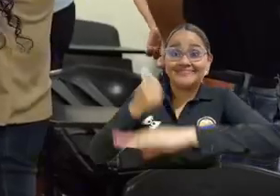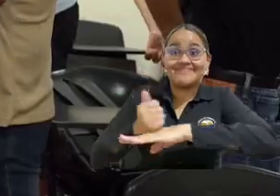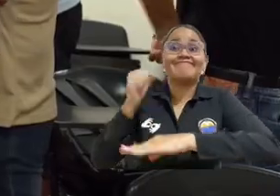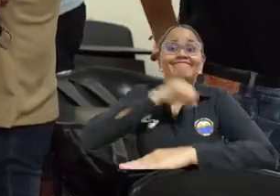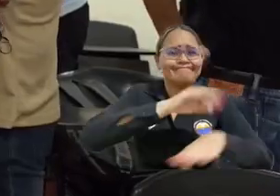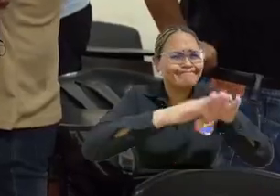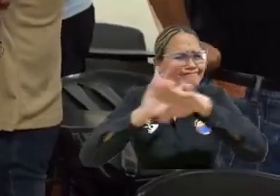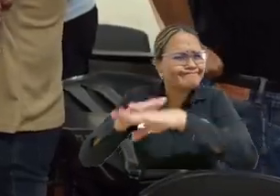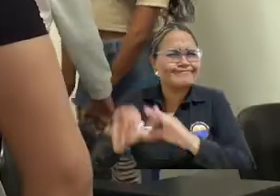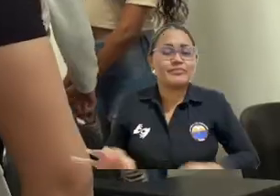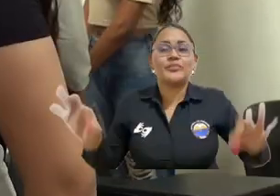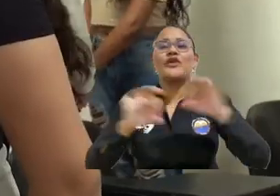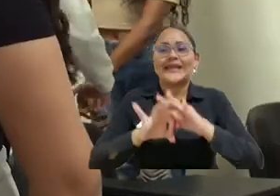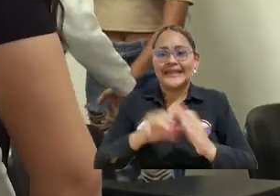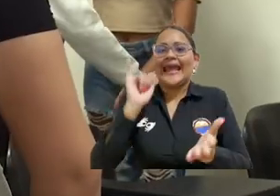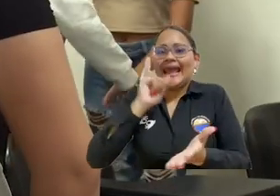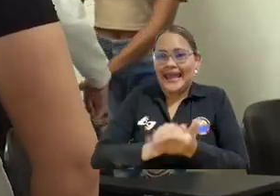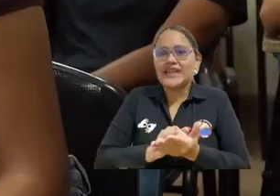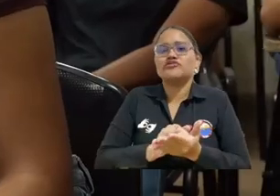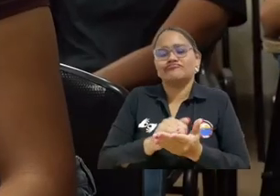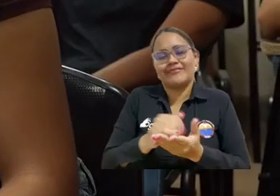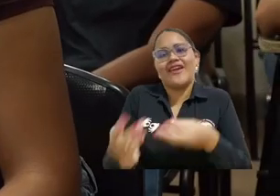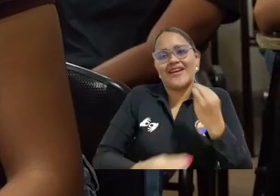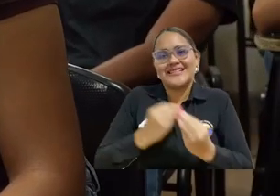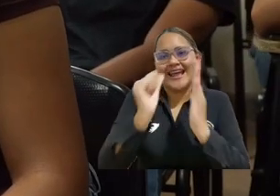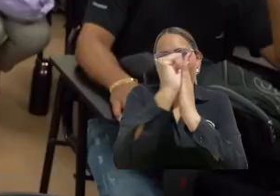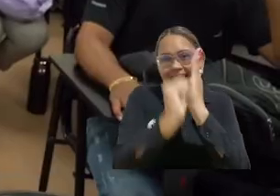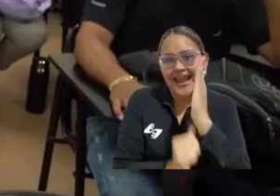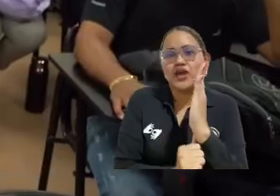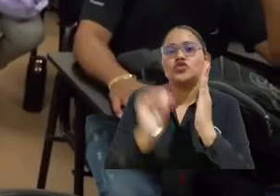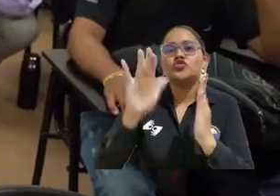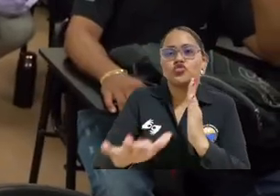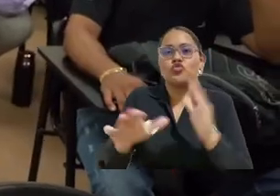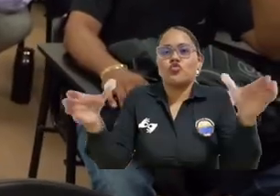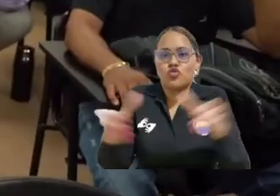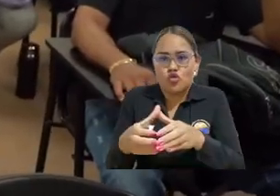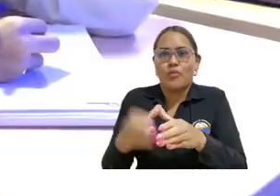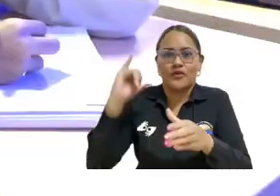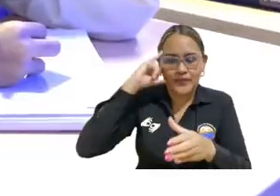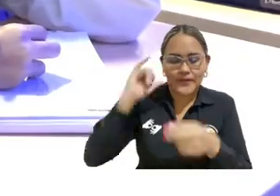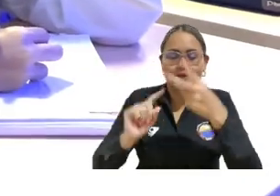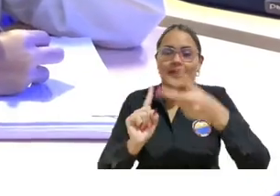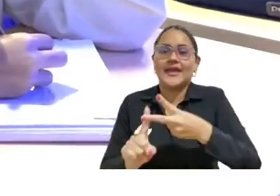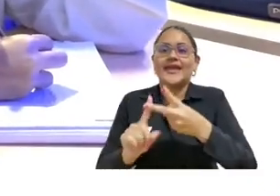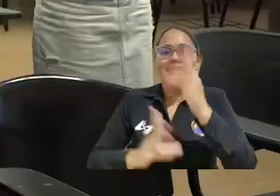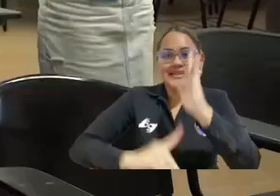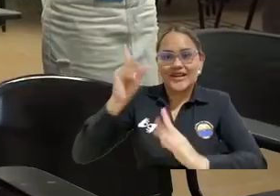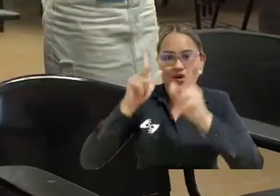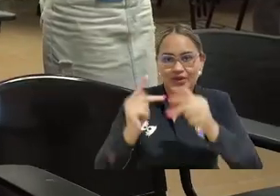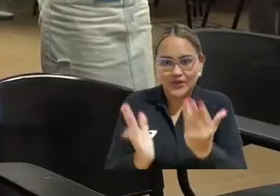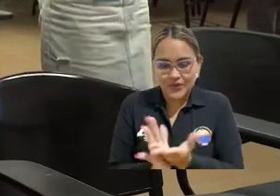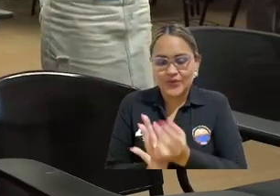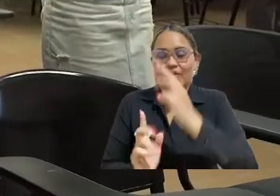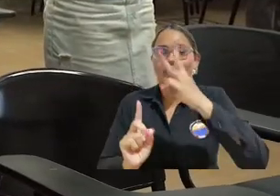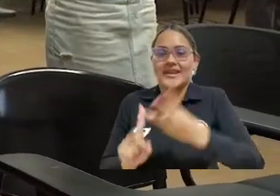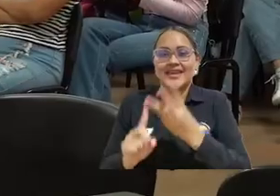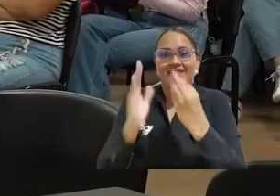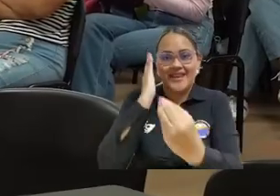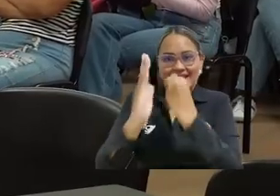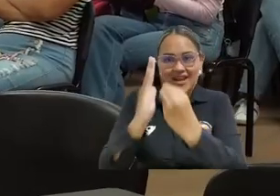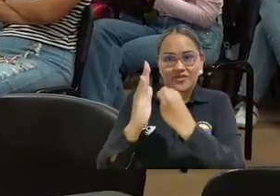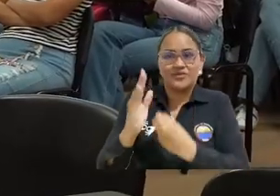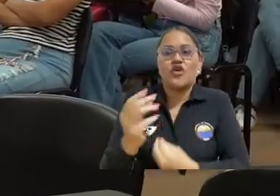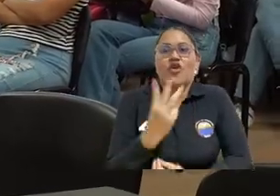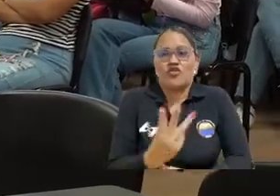la iniciativa se centró en desplegar una agenda de actividades liderada por el Programa de Atención Psicológica, la Dirección de Desarrollo Estudiantil y